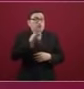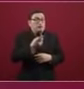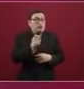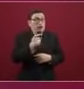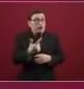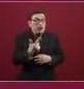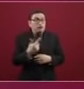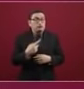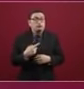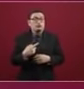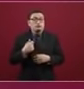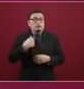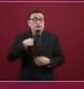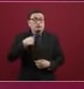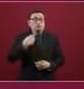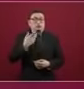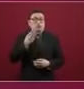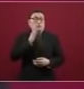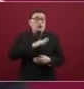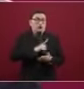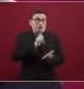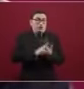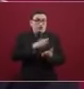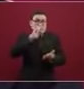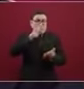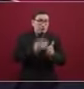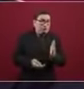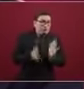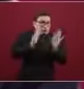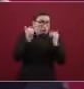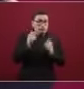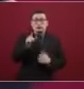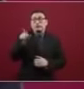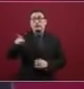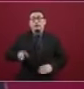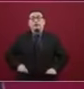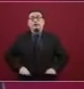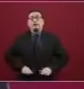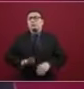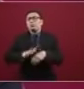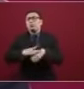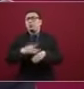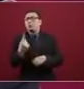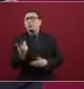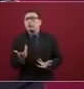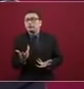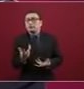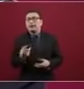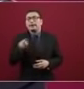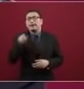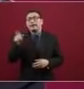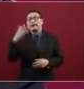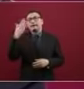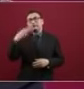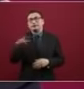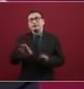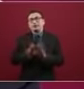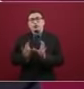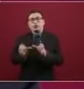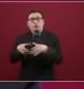aquí que a lo mejor su comportamiento tiene que ver porque ella pertenece a la